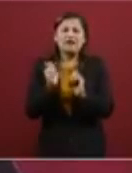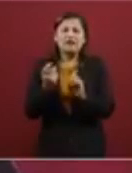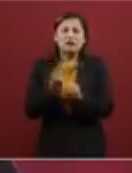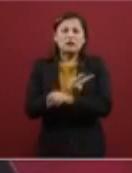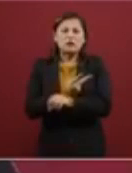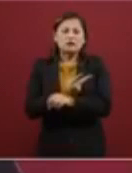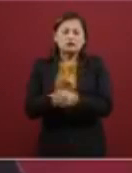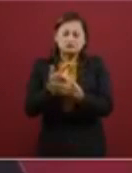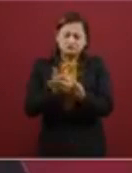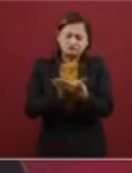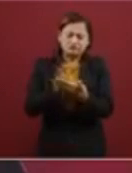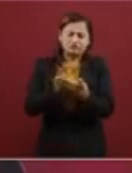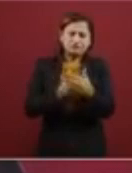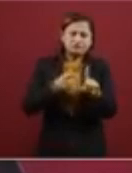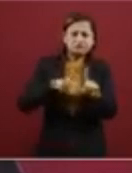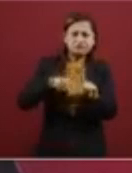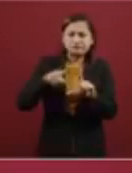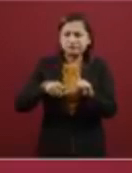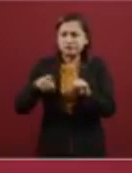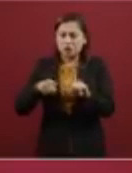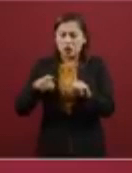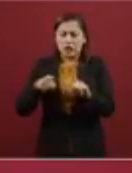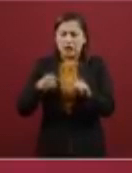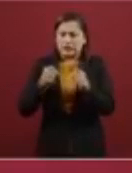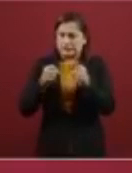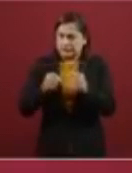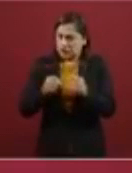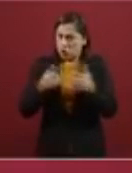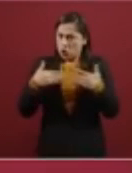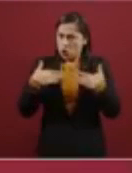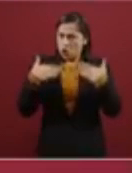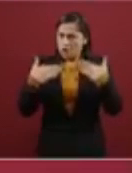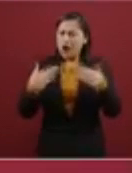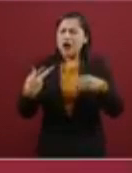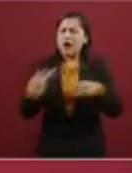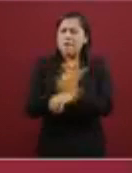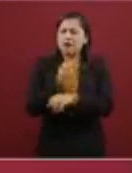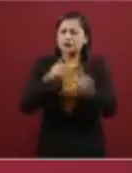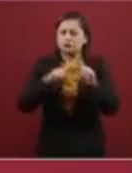confiable diaria de los delitos cometidos en el país.